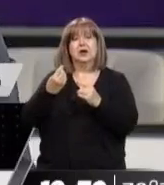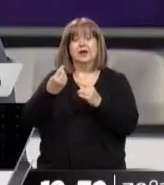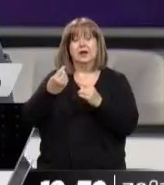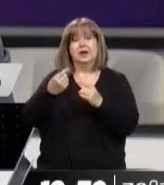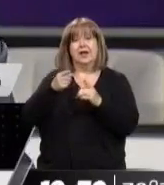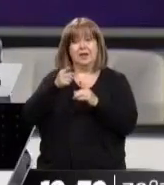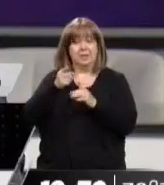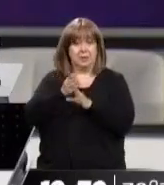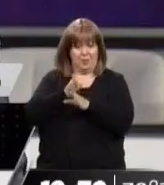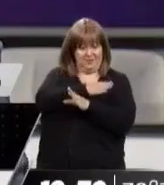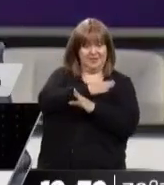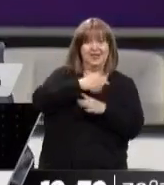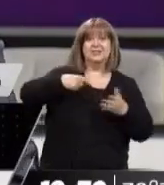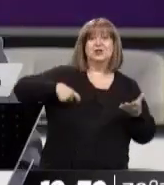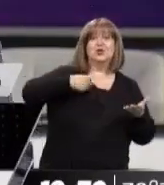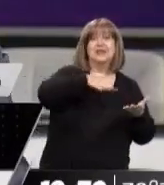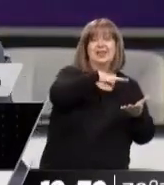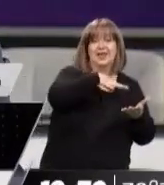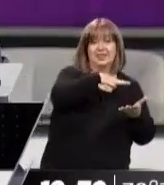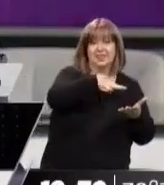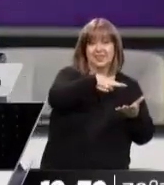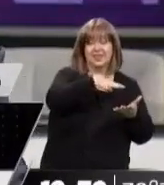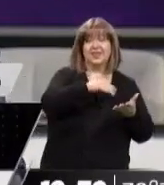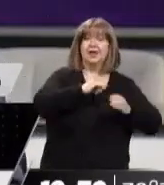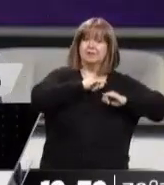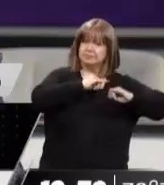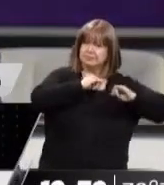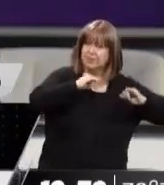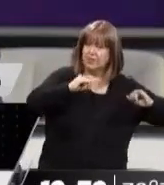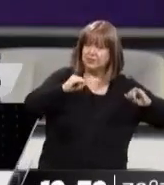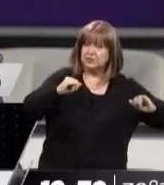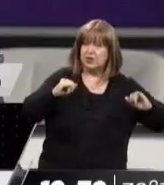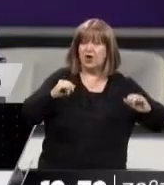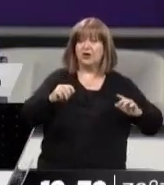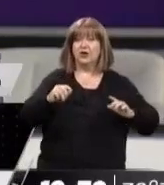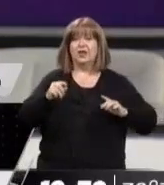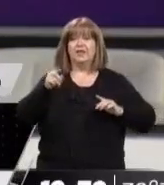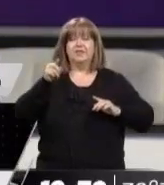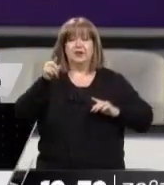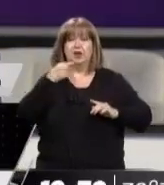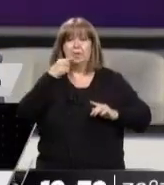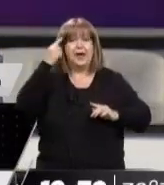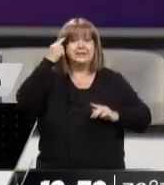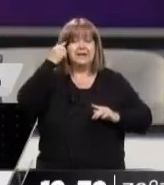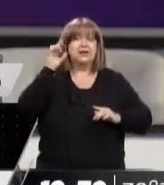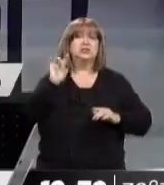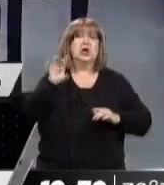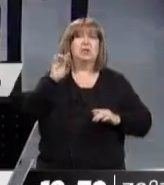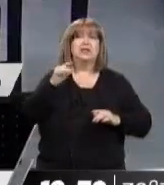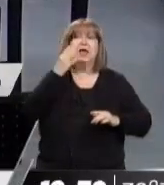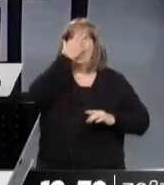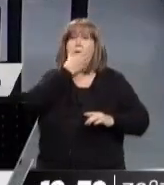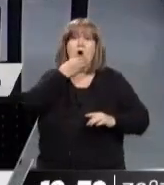del trabajo social, de la difusión de estas ideas de no estereotipar y demás. Pero si no, también sería